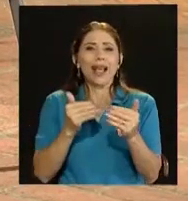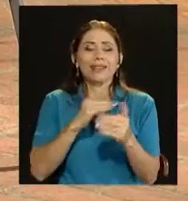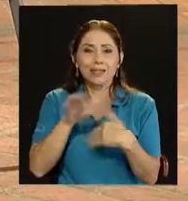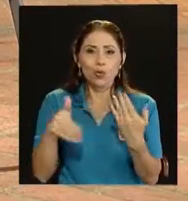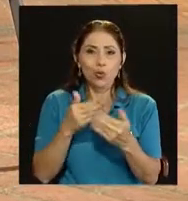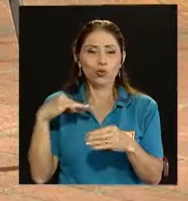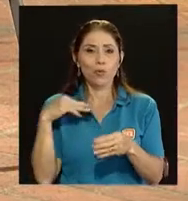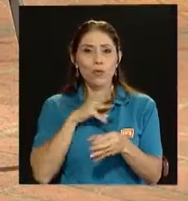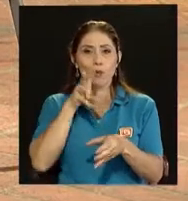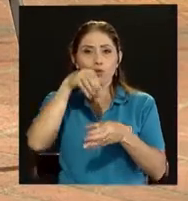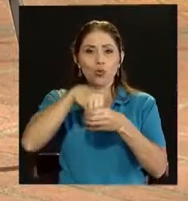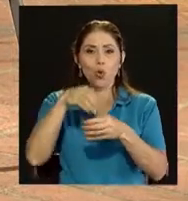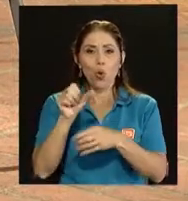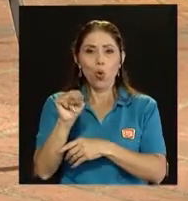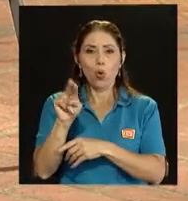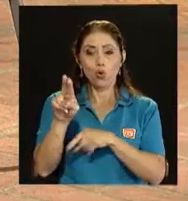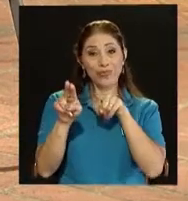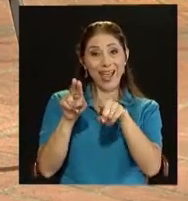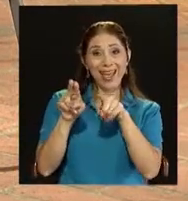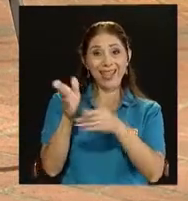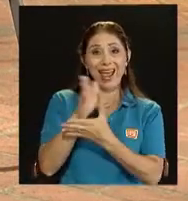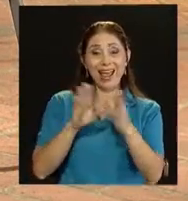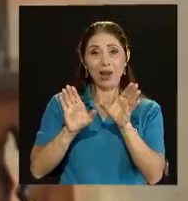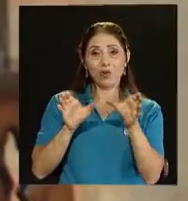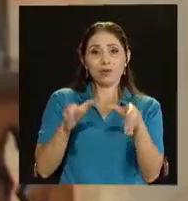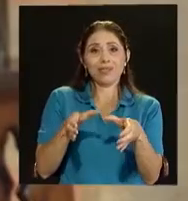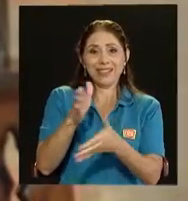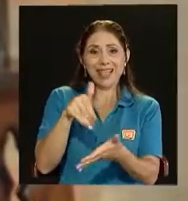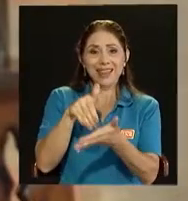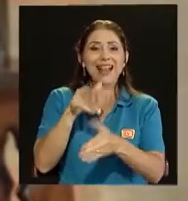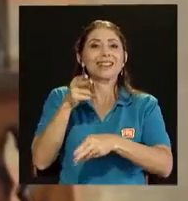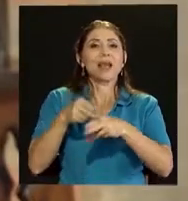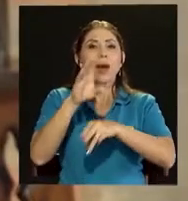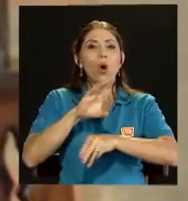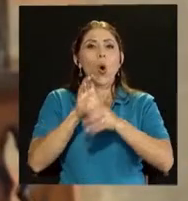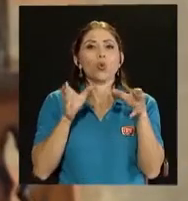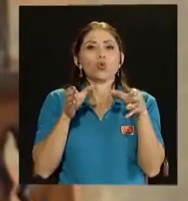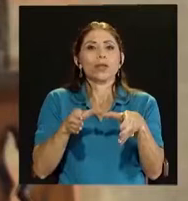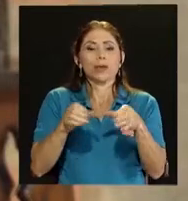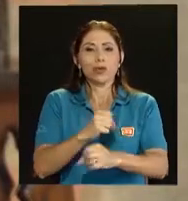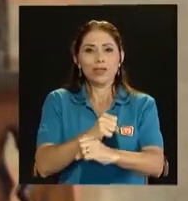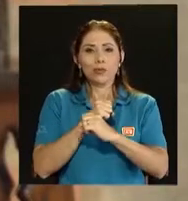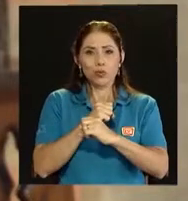hay un cuerpo central en Naciones Unidas que se llama el Consejo de Seguridad, y hay una